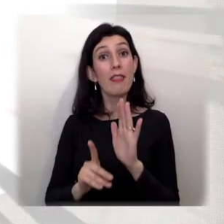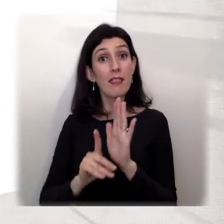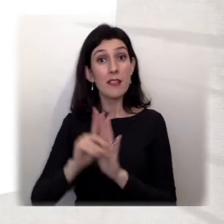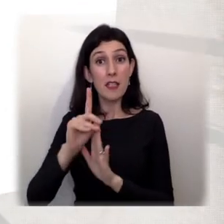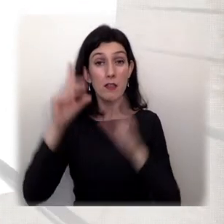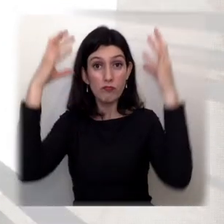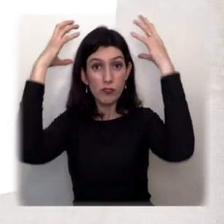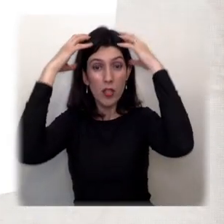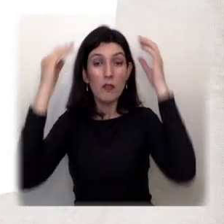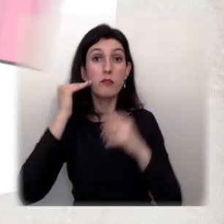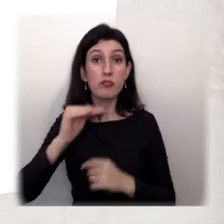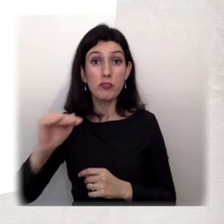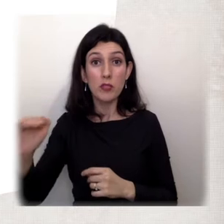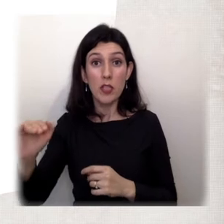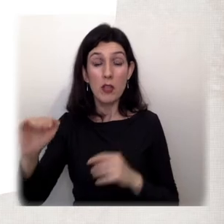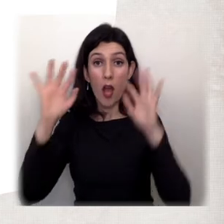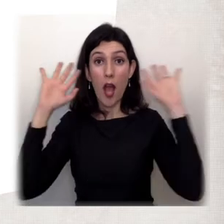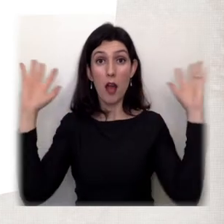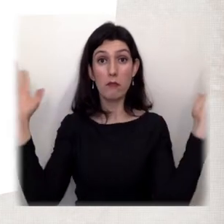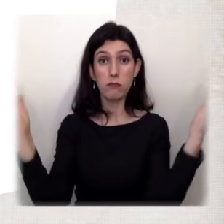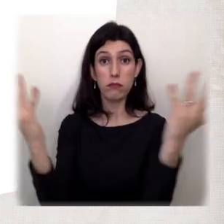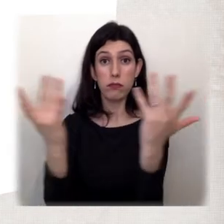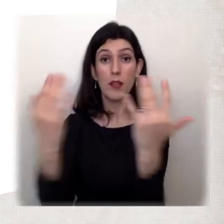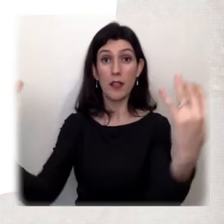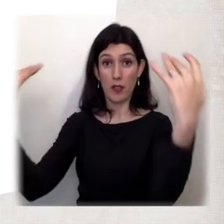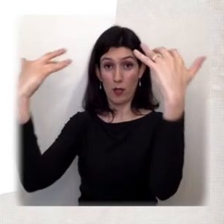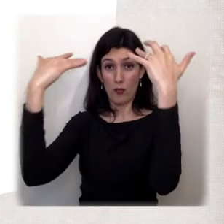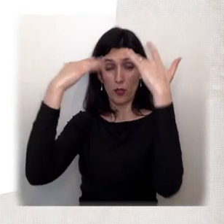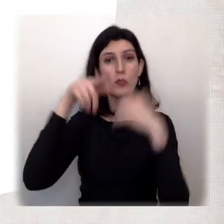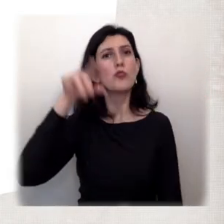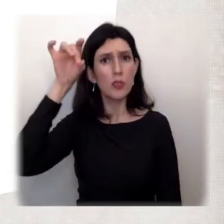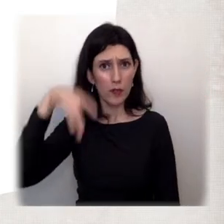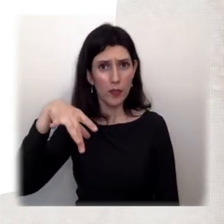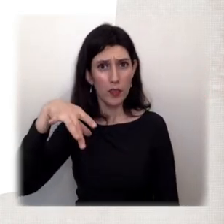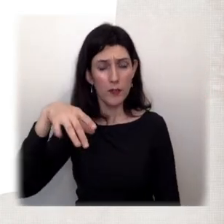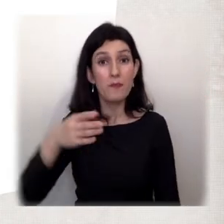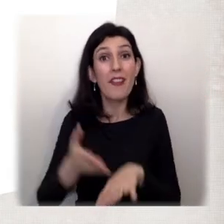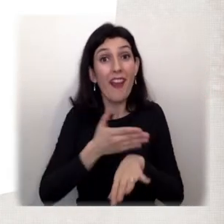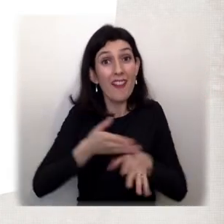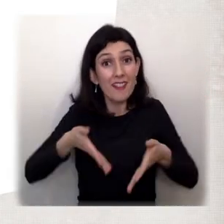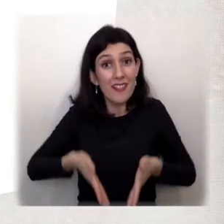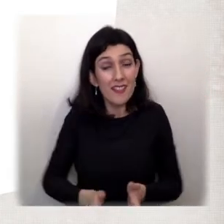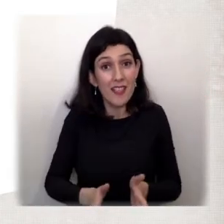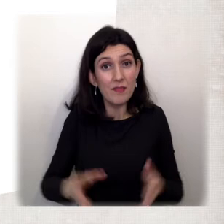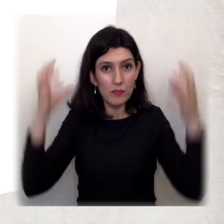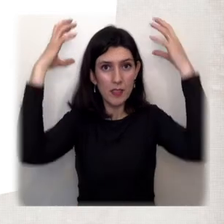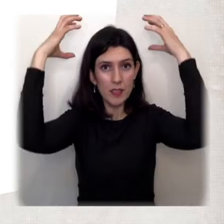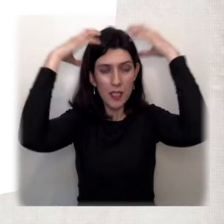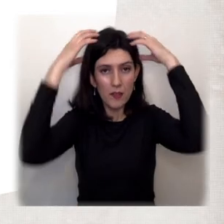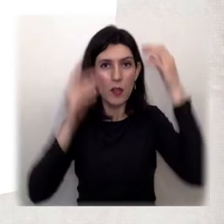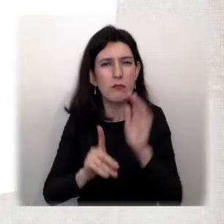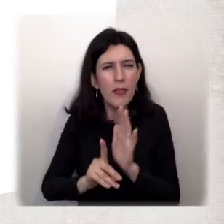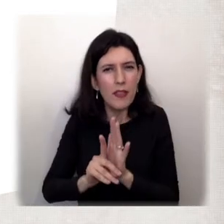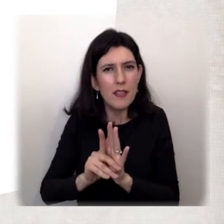de un niño o una niña? Nuestro cerebro se comienza a formar desde antes de nacer y se desarrolla rápidamente hasta el inicio de la